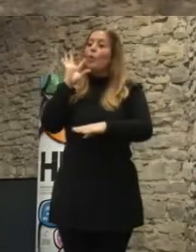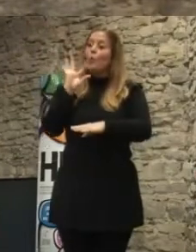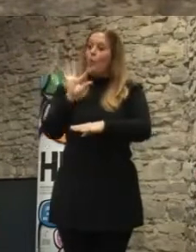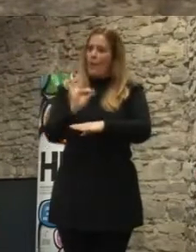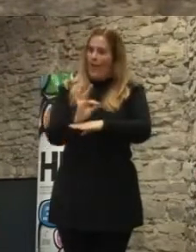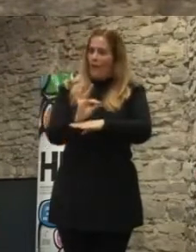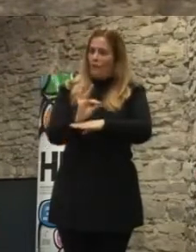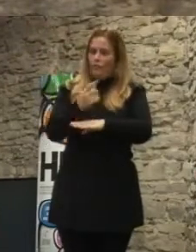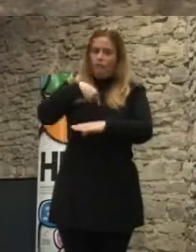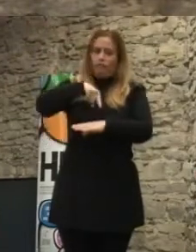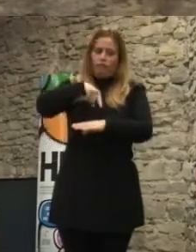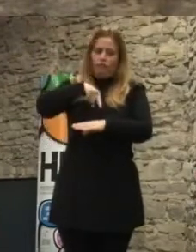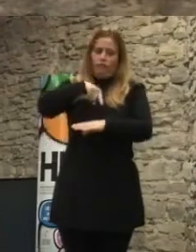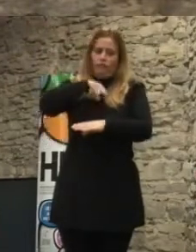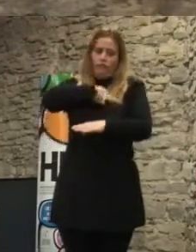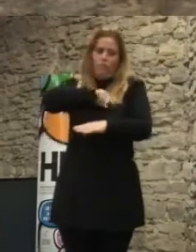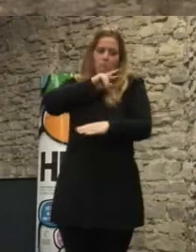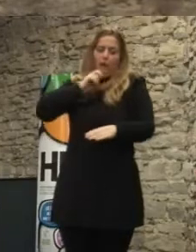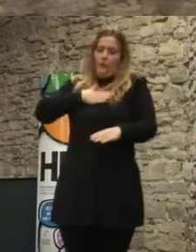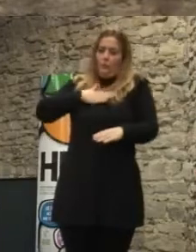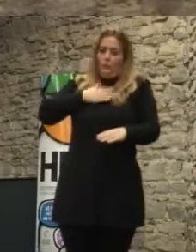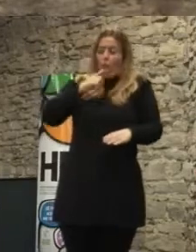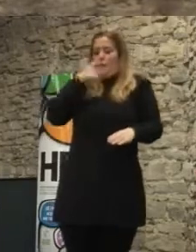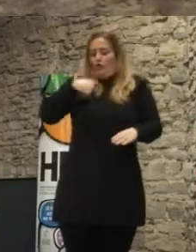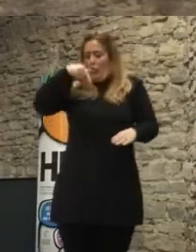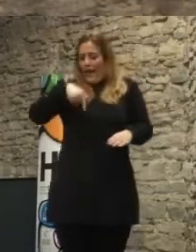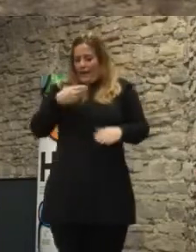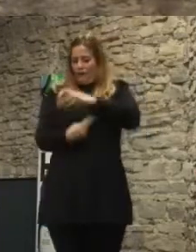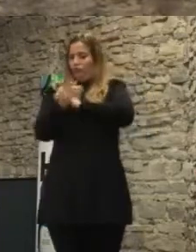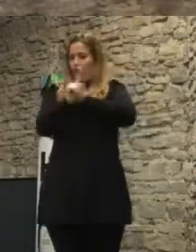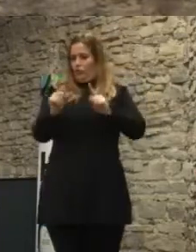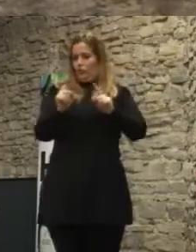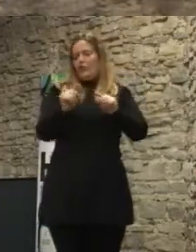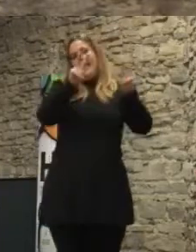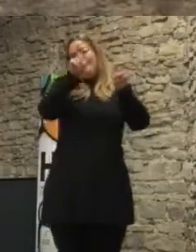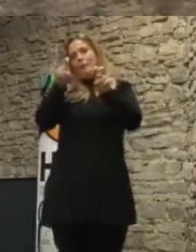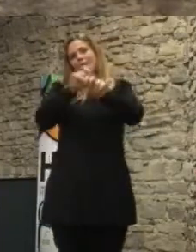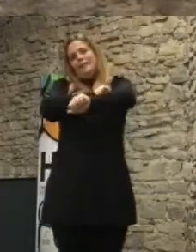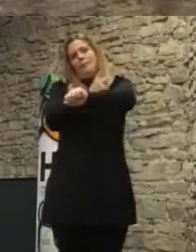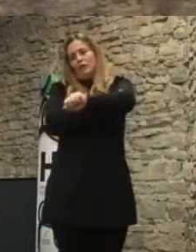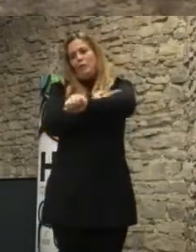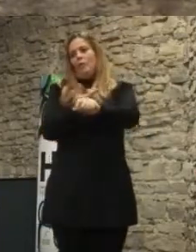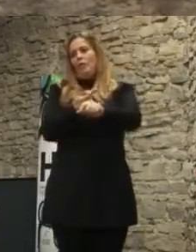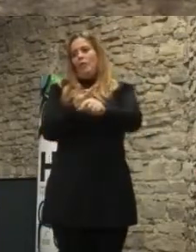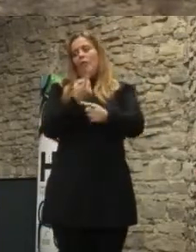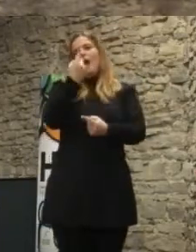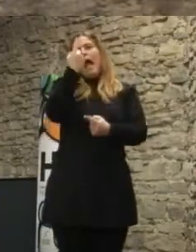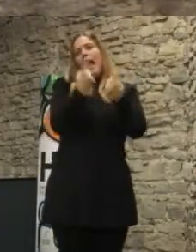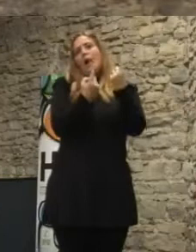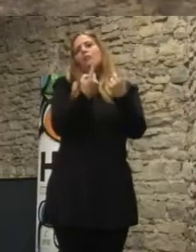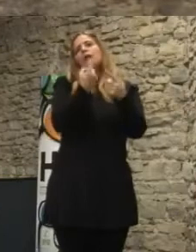propios. Por suerte yo no soy de aquí y tampoco sé, hombre, algunas cosas a nivel deportivo son... valen la pena conocerlas, ¿eh?